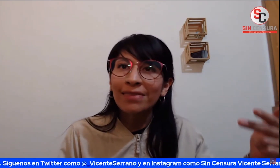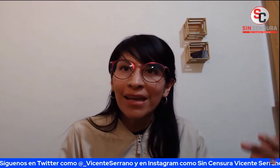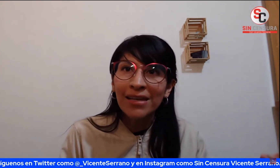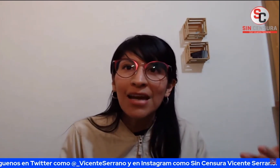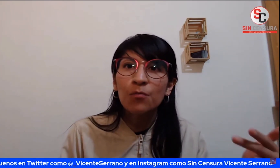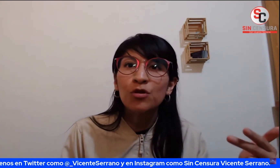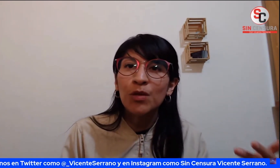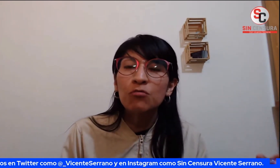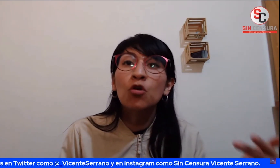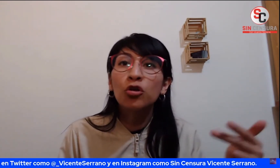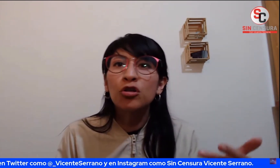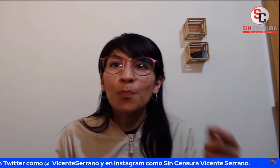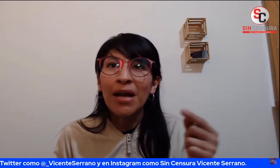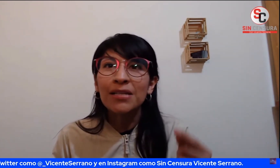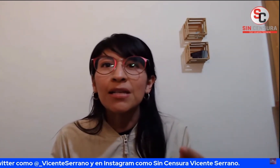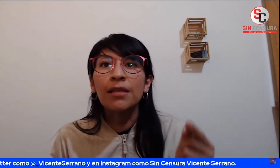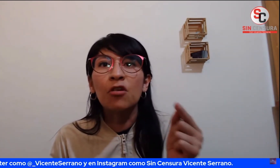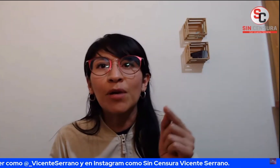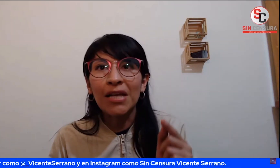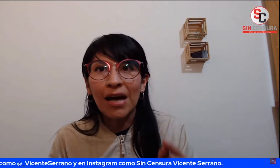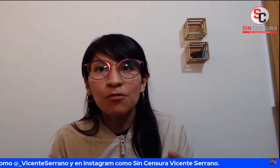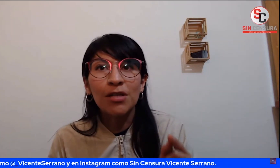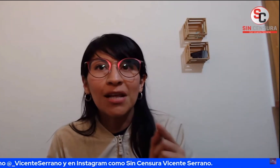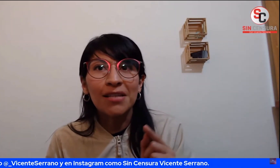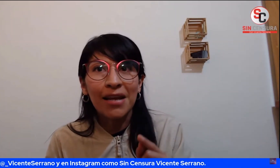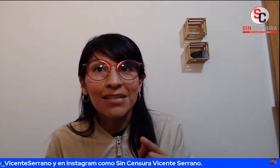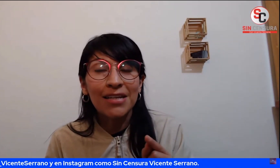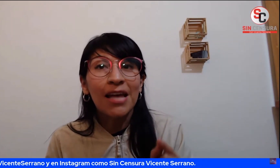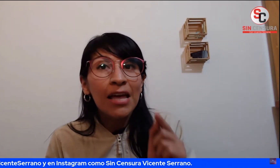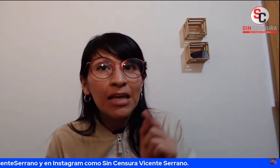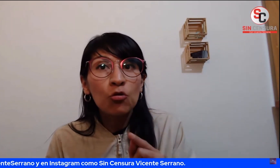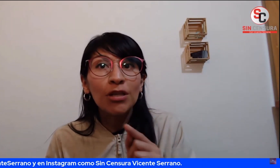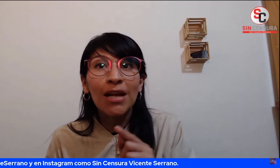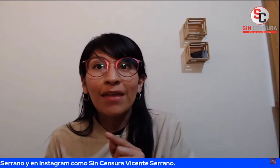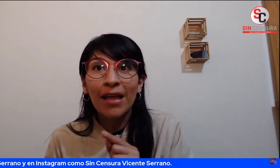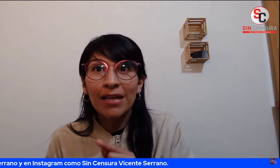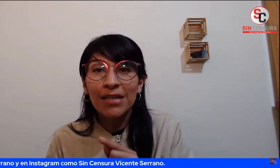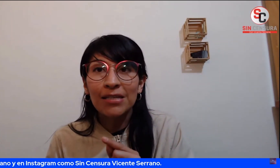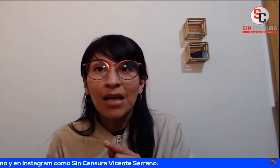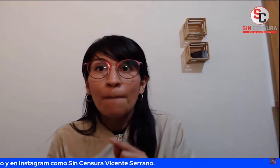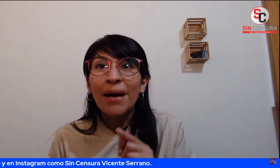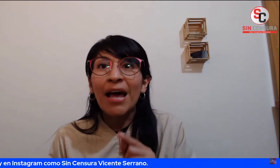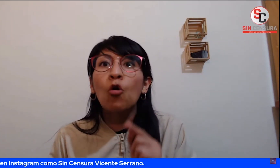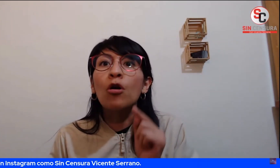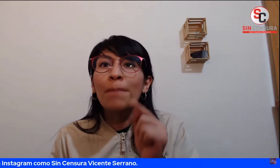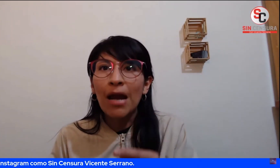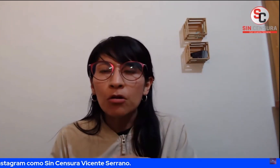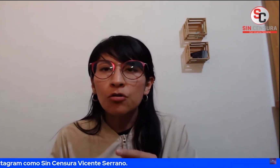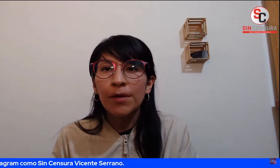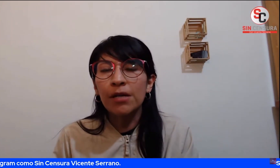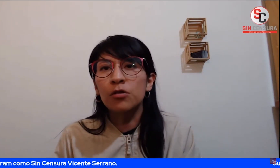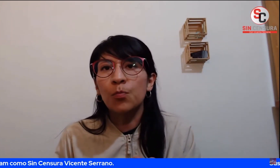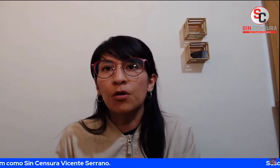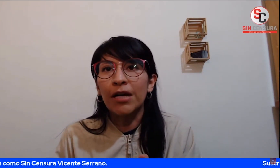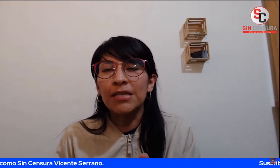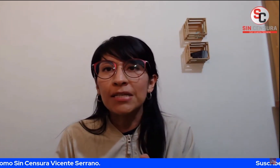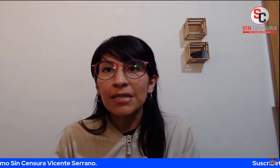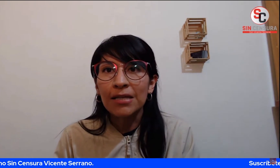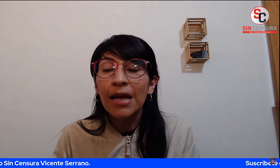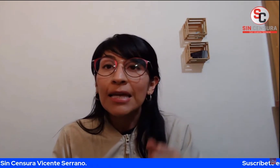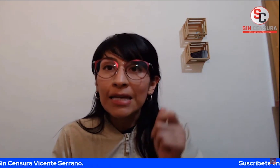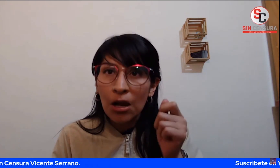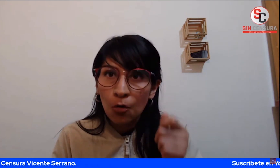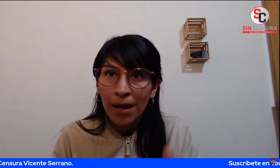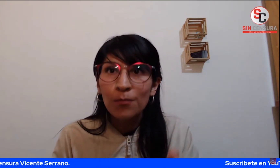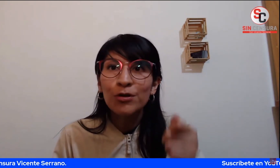cuya estrategia hemos visto en otros países latinoamericanos de las derechas y ultraderechas para golpear a los gobiernos